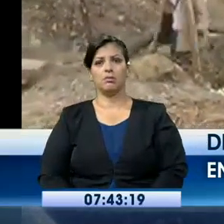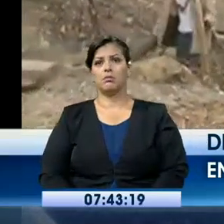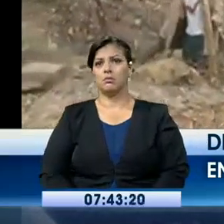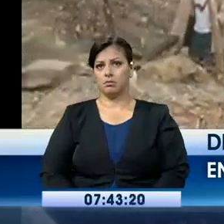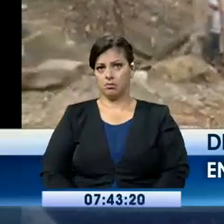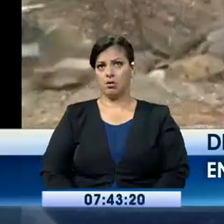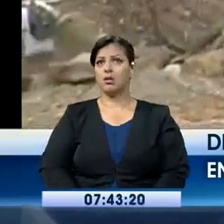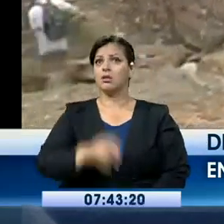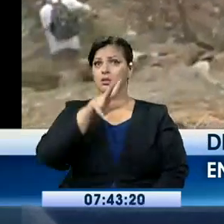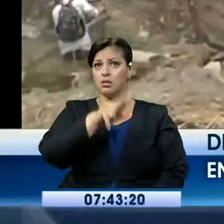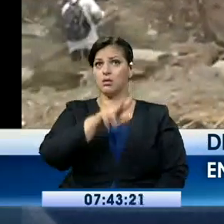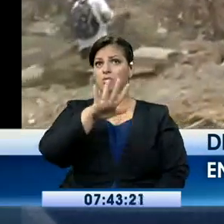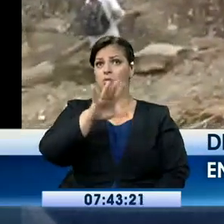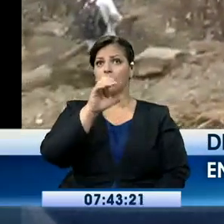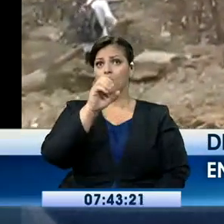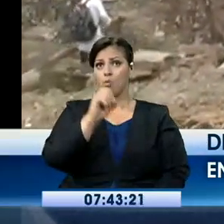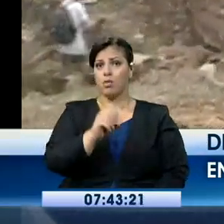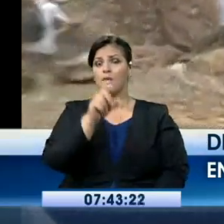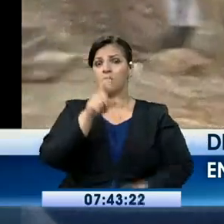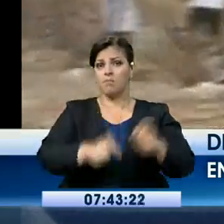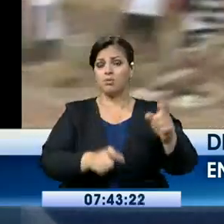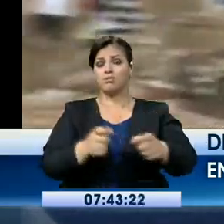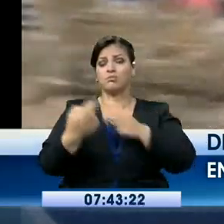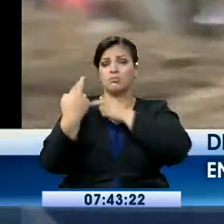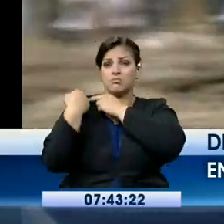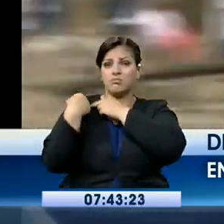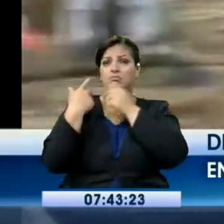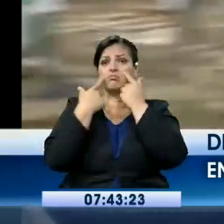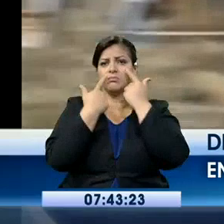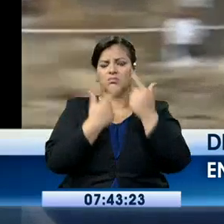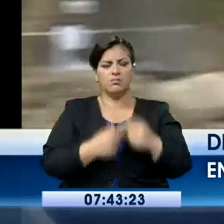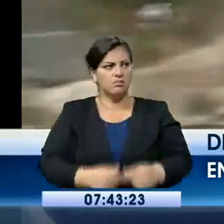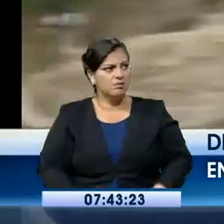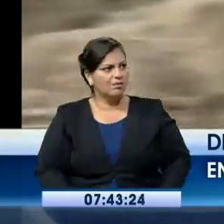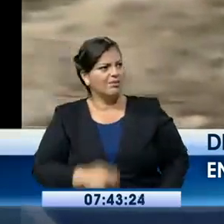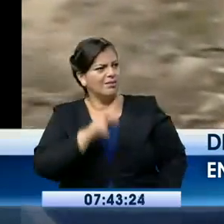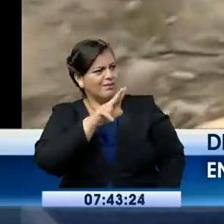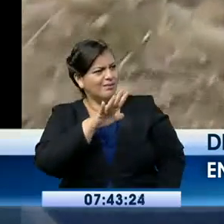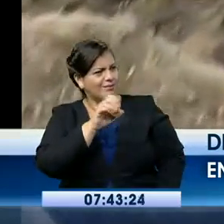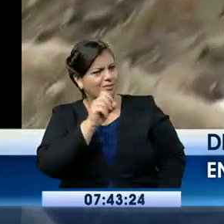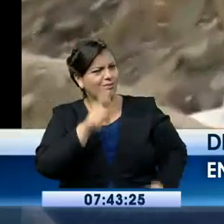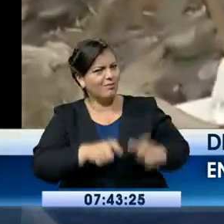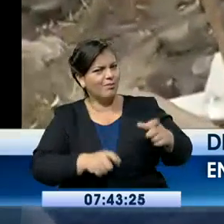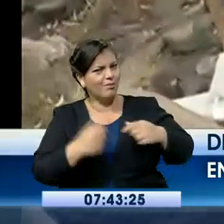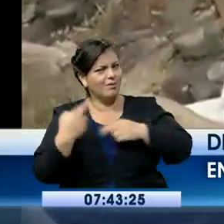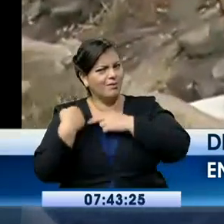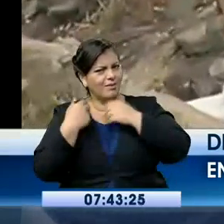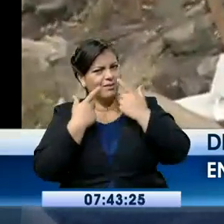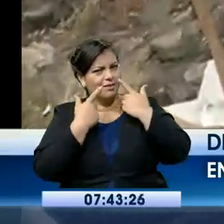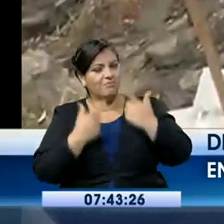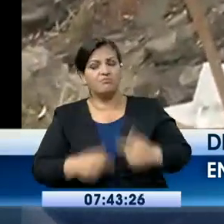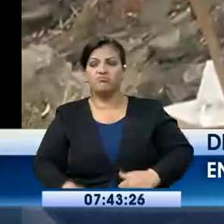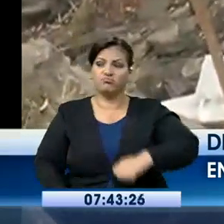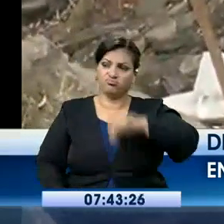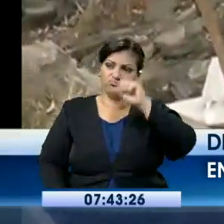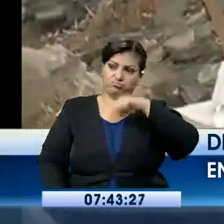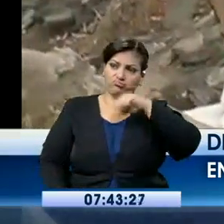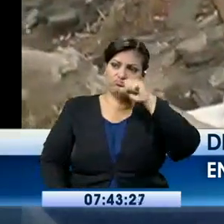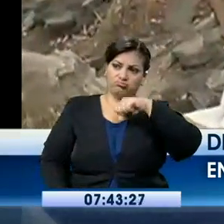350 gente. Pues. ¿350 personas? Sí. ¿Cuidando aquí? Sí. Pero, ya. ¿Estaban con